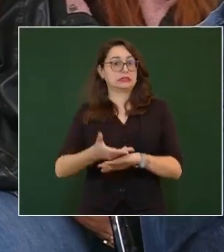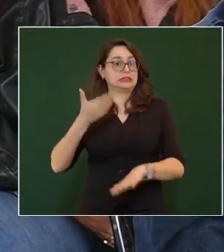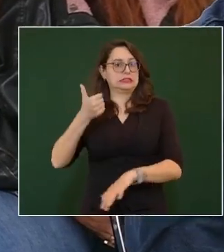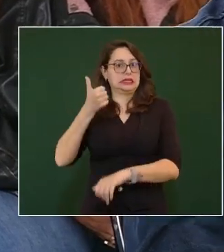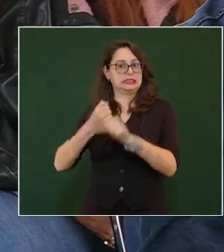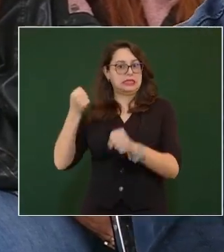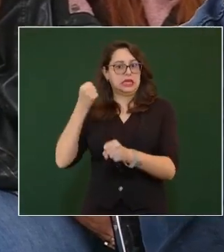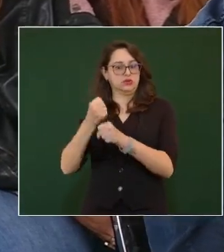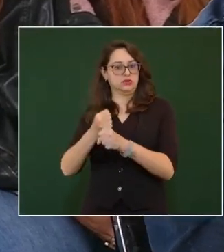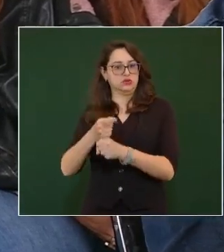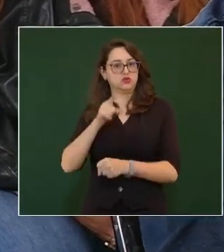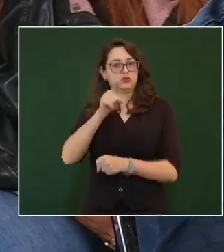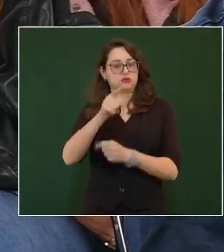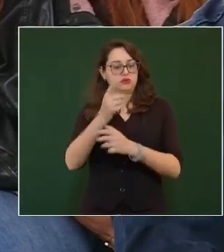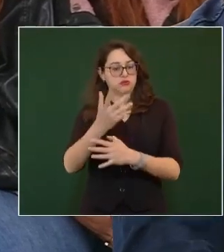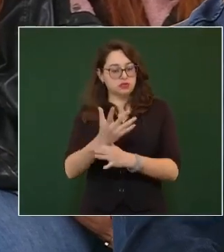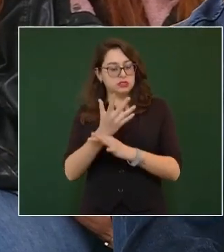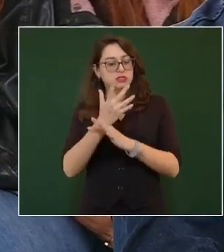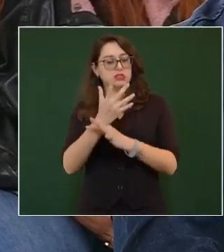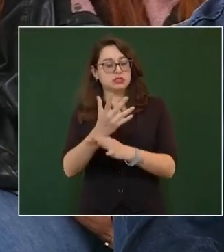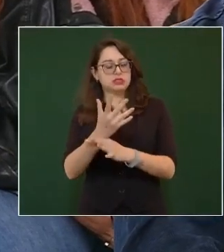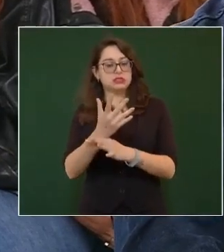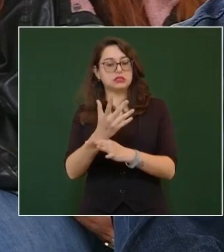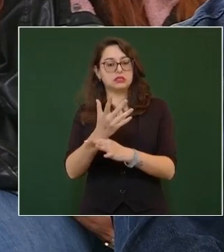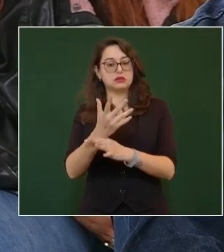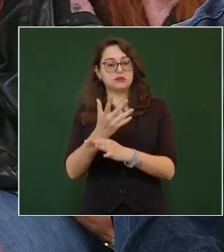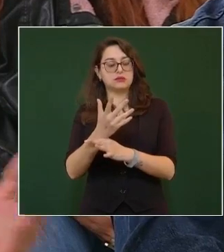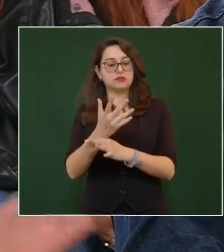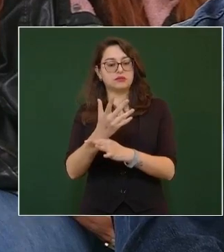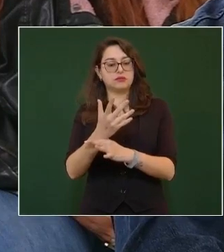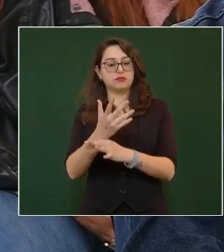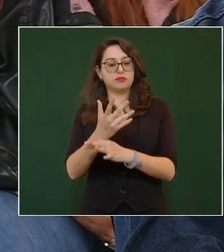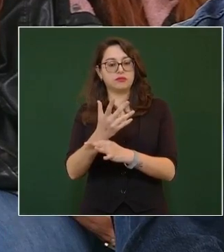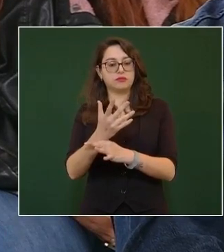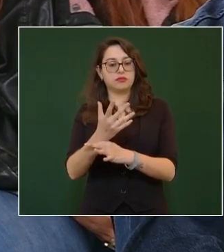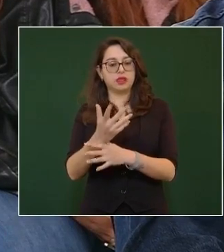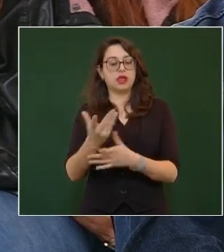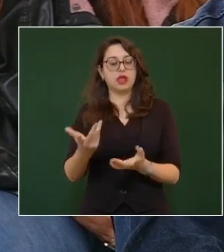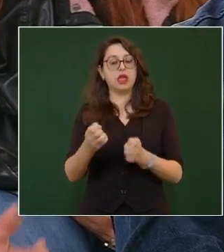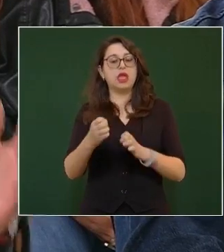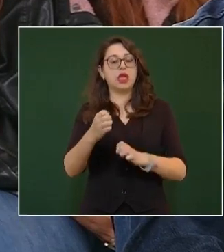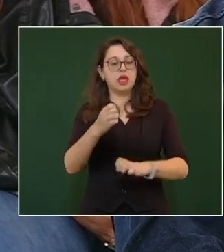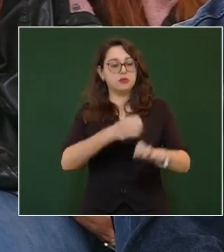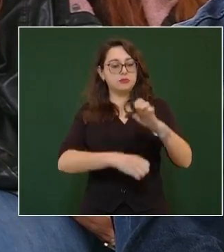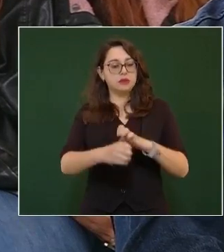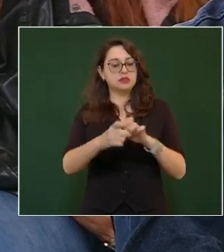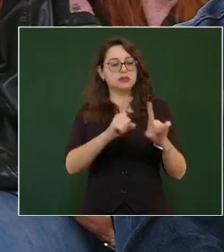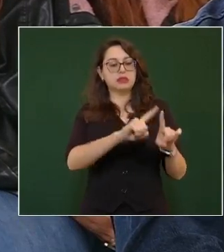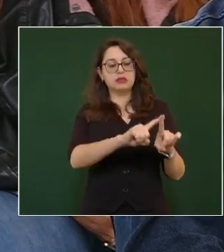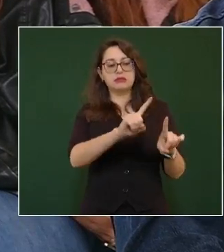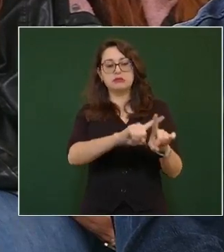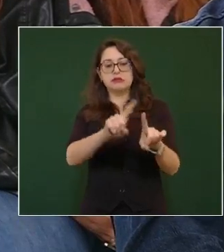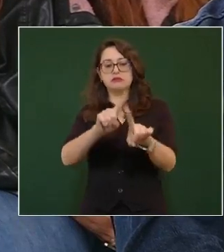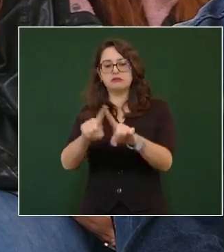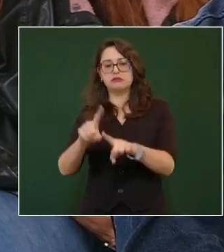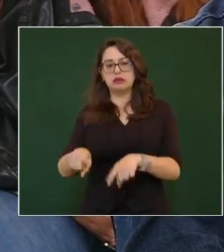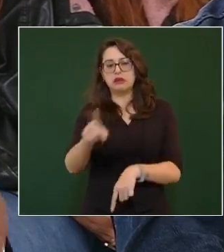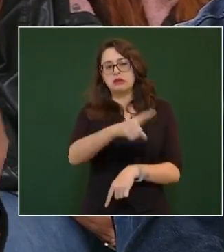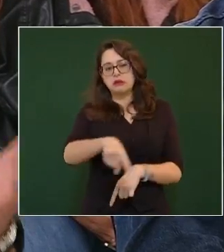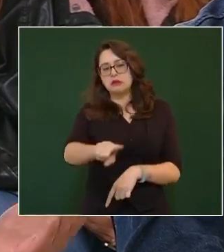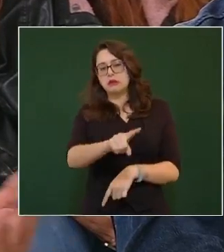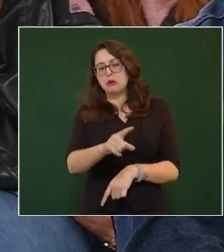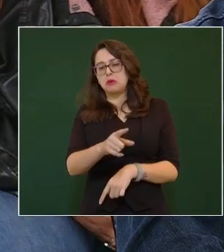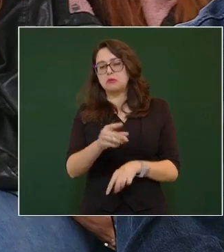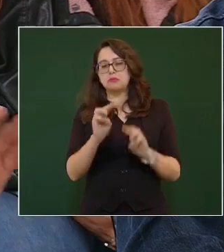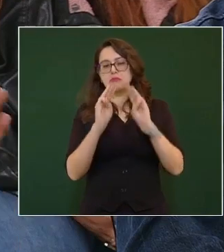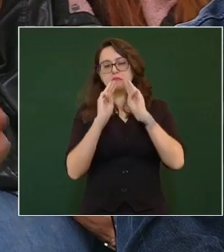hizo con empresarios cuando señaló de mafiosillos a Ricardo Gallardo Cardona y Ricardo Gallardo